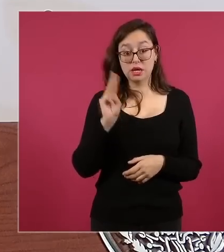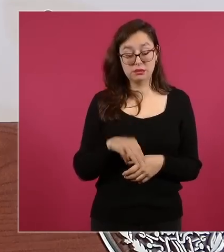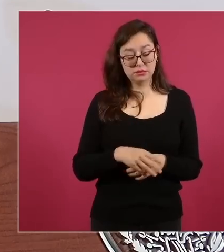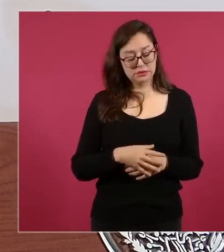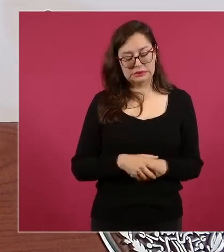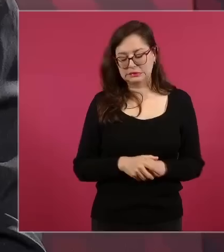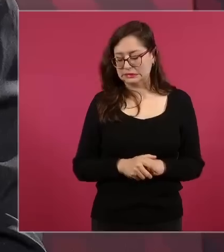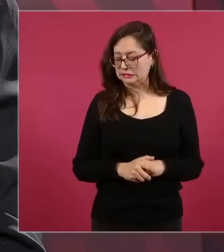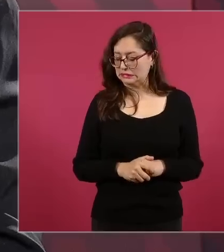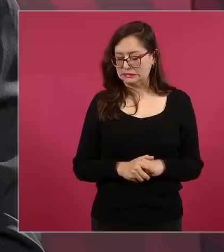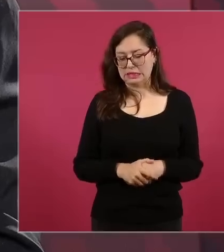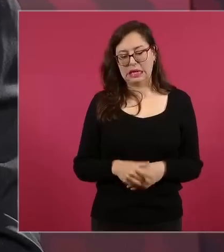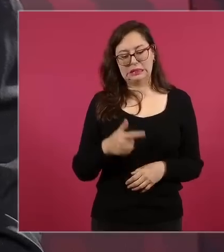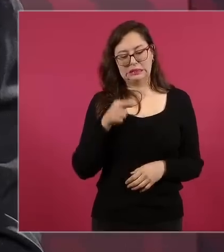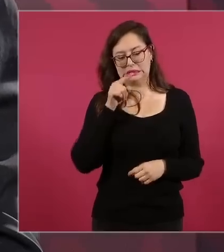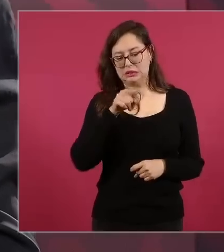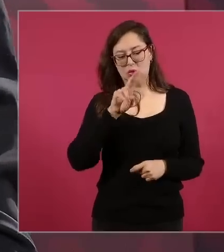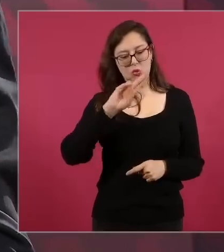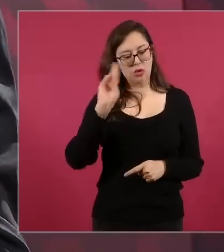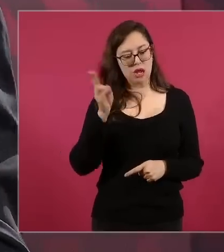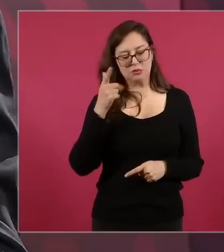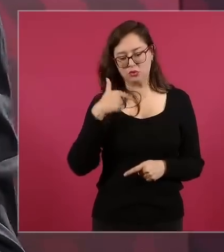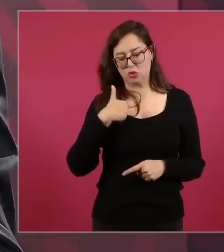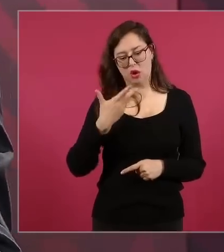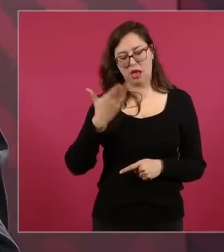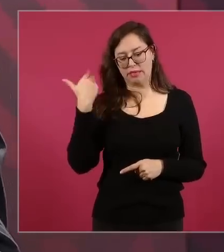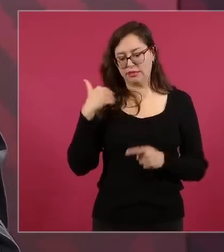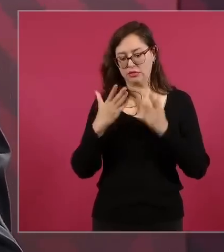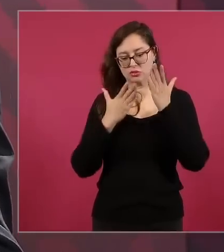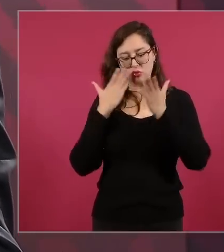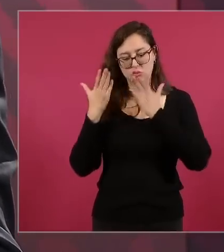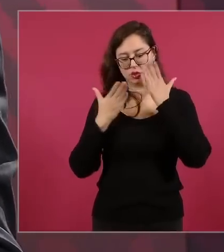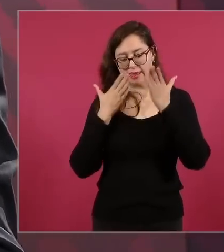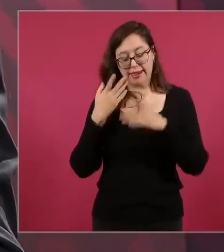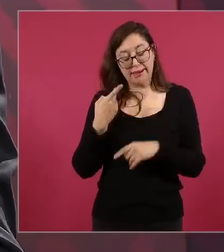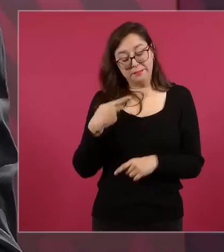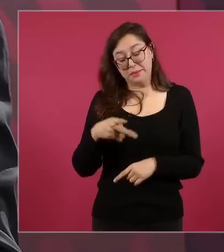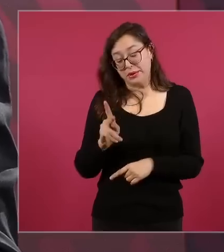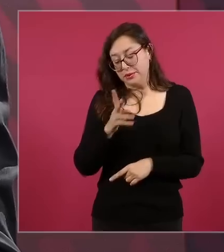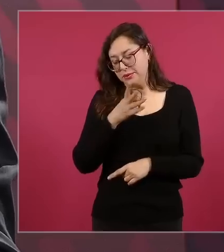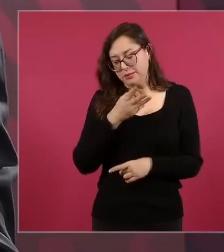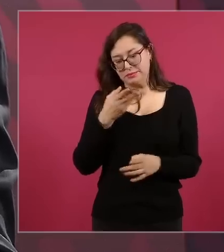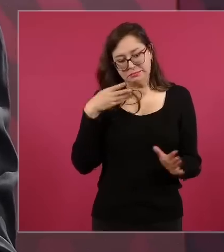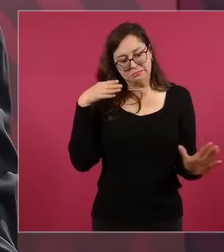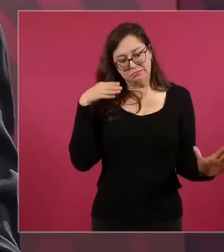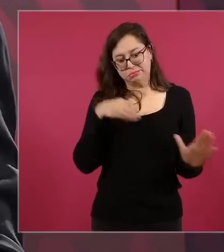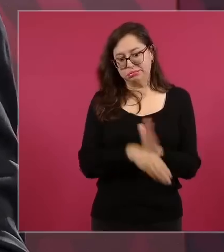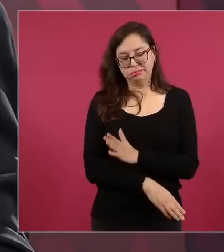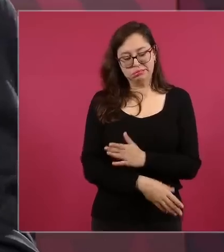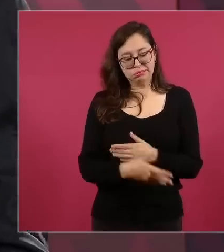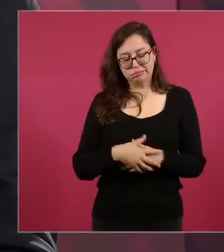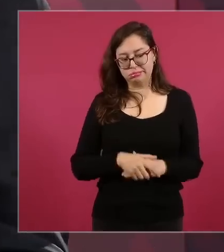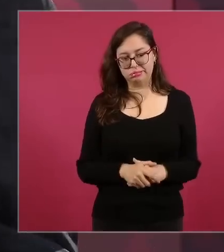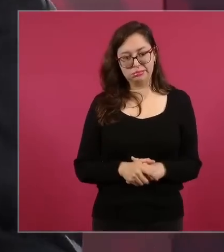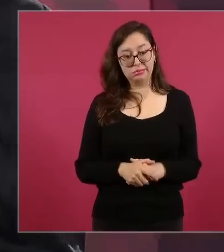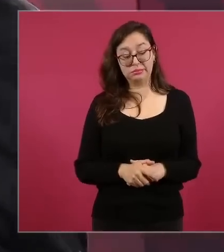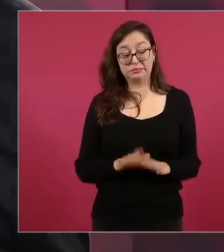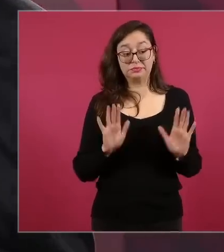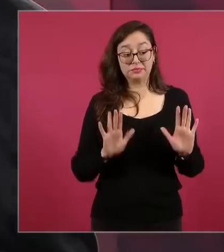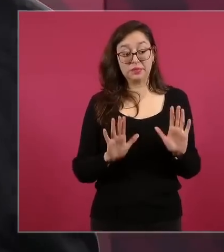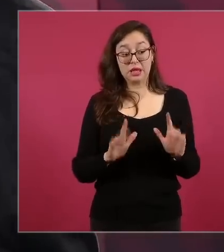también, más que ahí, ya eso es para las nuevas generaciones, ahí se los dejamos de